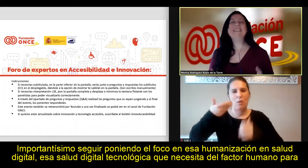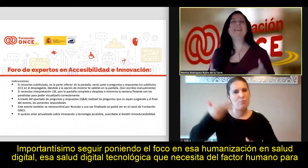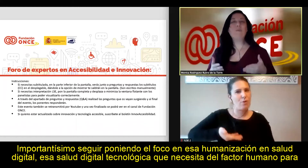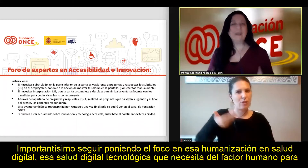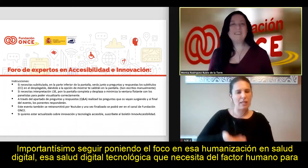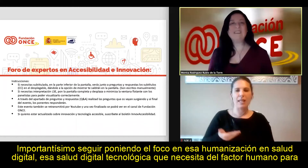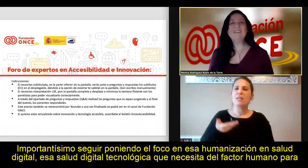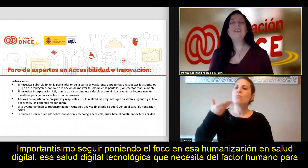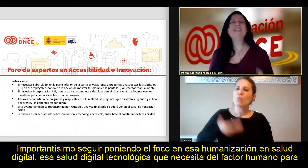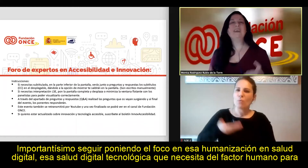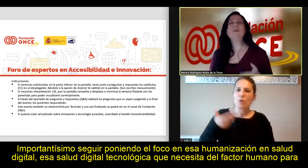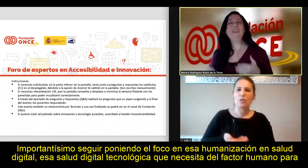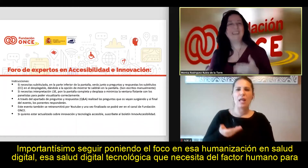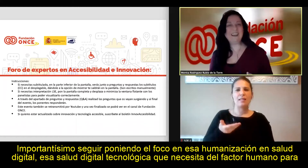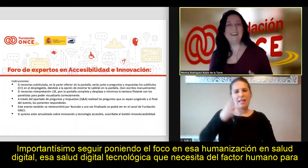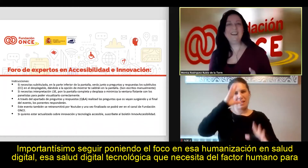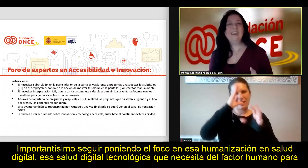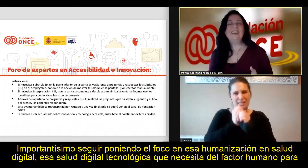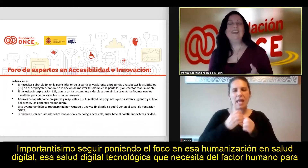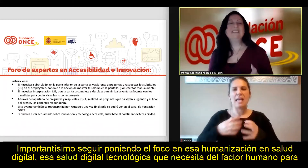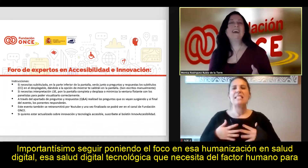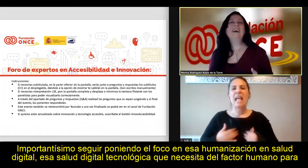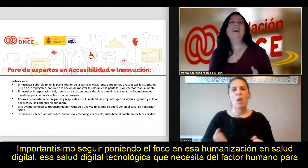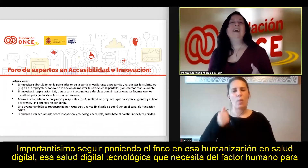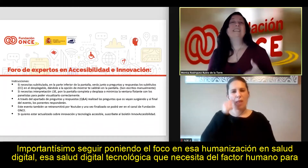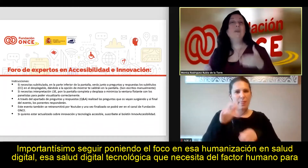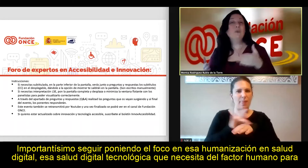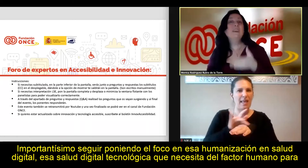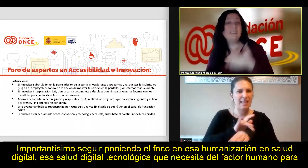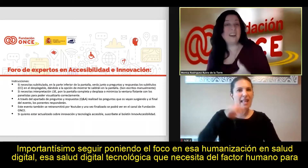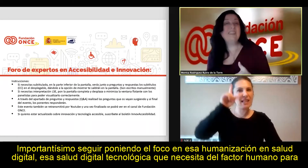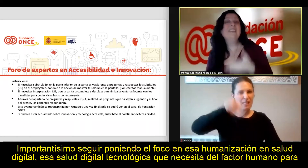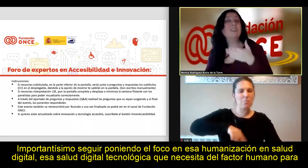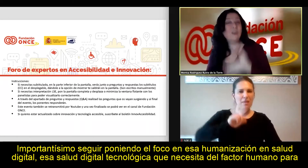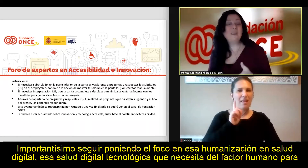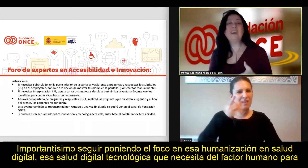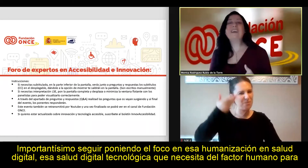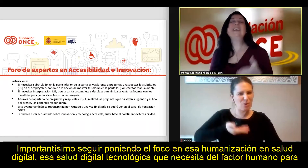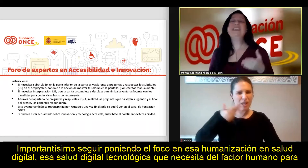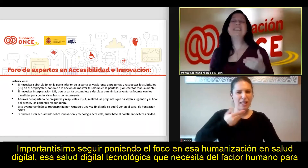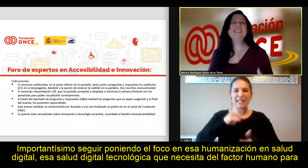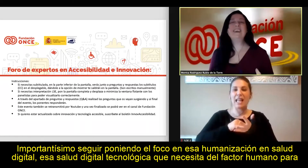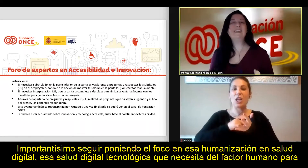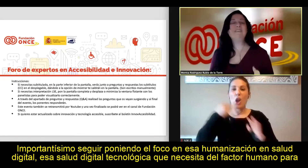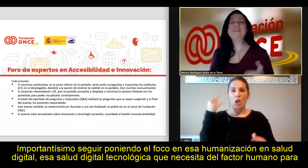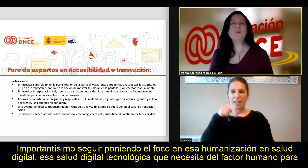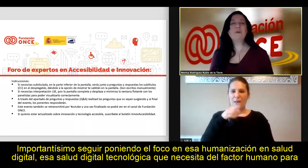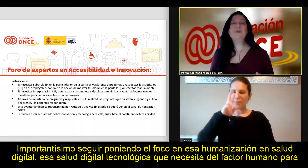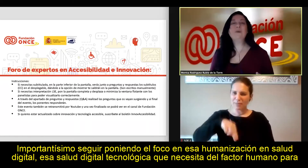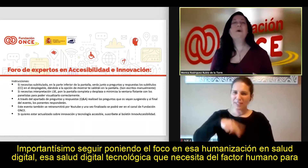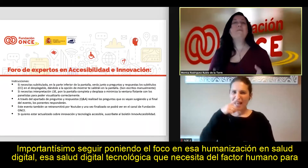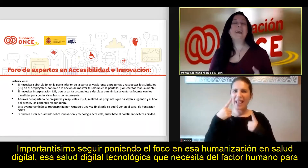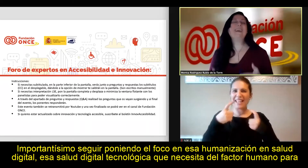esa humanización en salud digital, esa salud digital tecnológica que necesita del factor